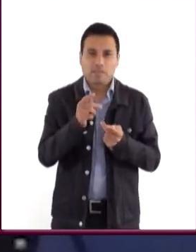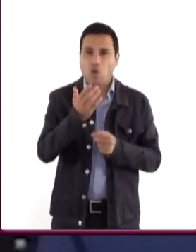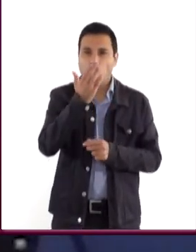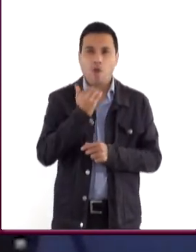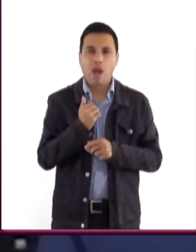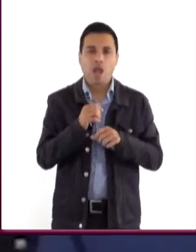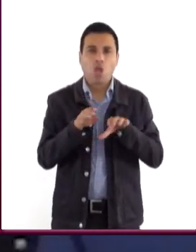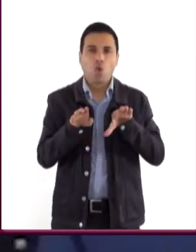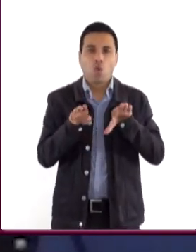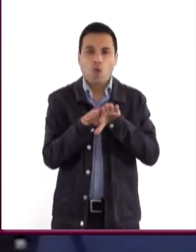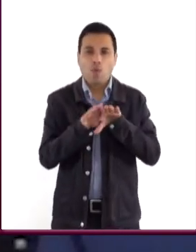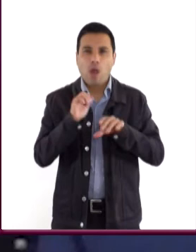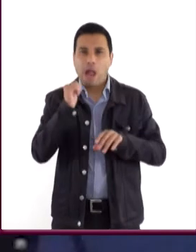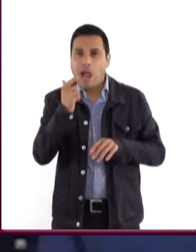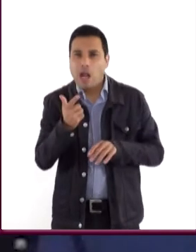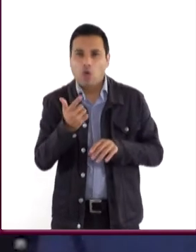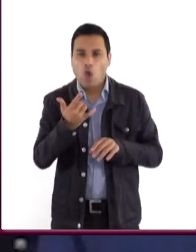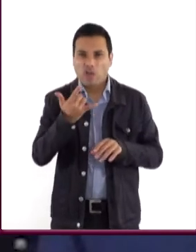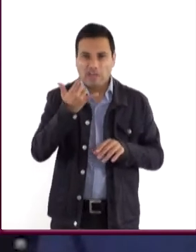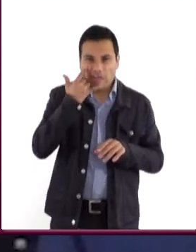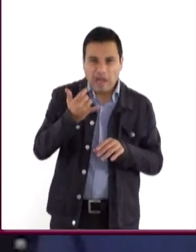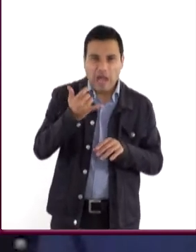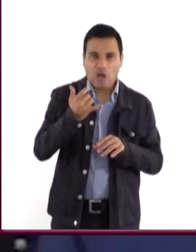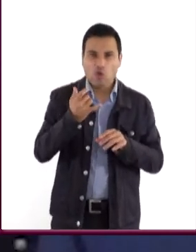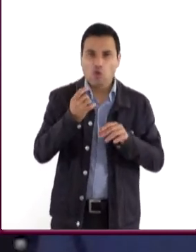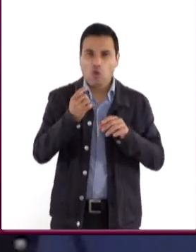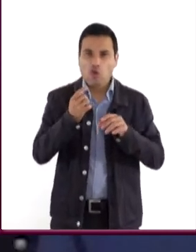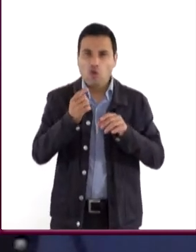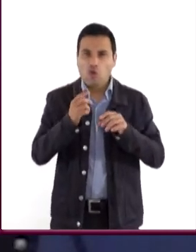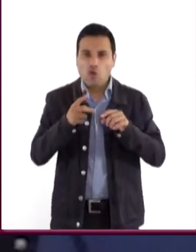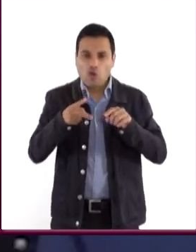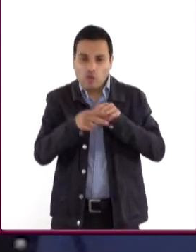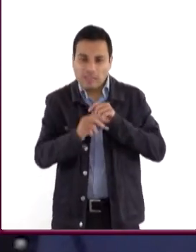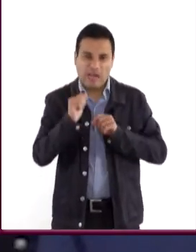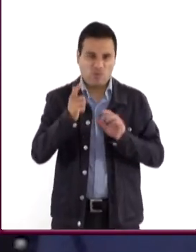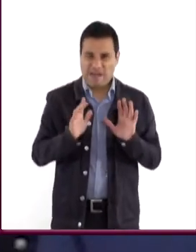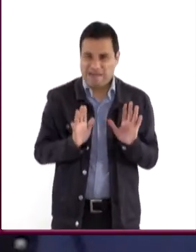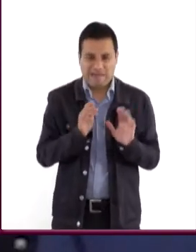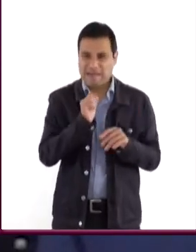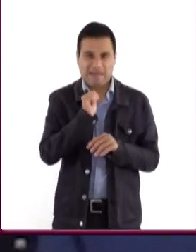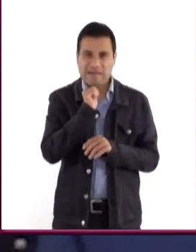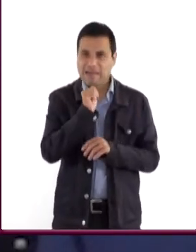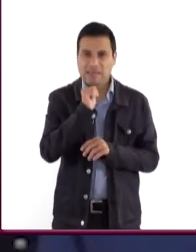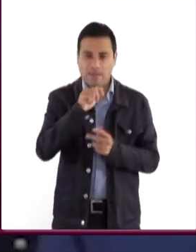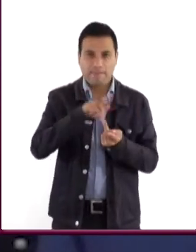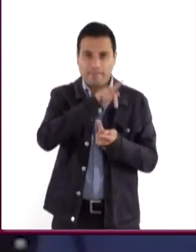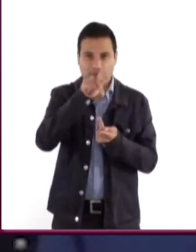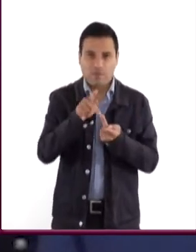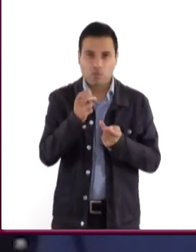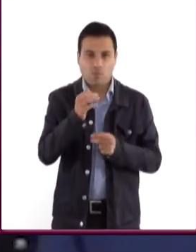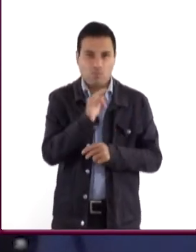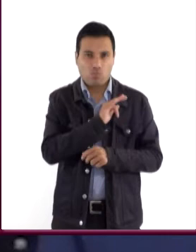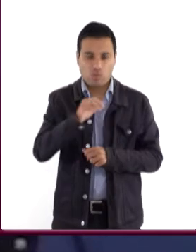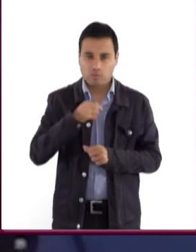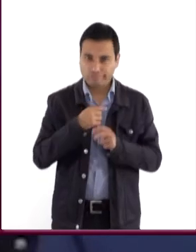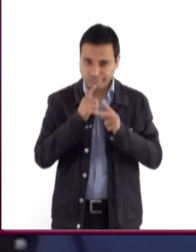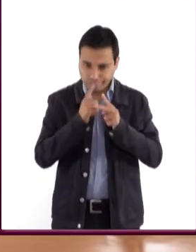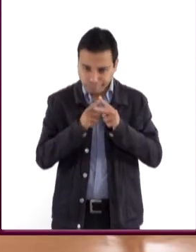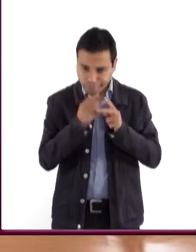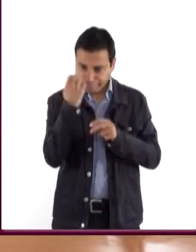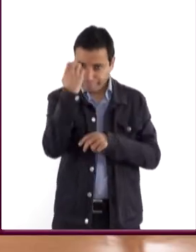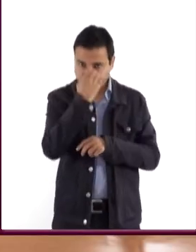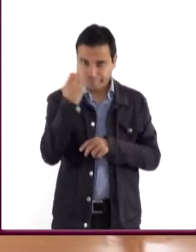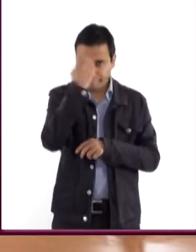ninguna ranura, ningún corte, y eso nos permite volver al cálculo